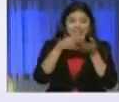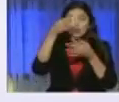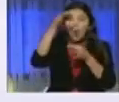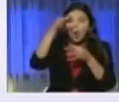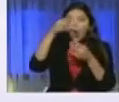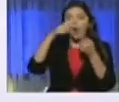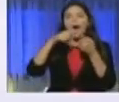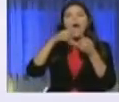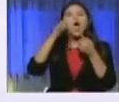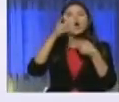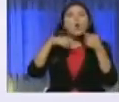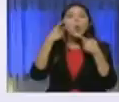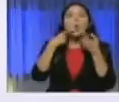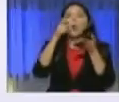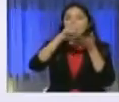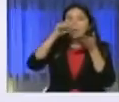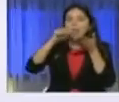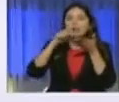Si le aplicas la ley,